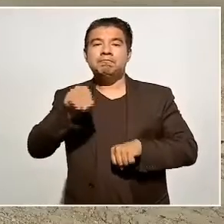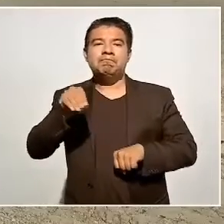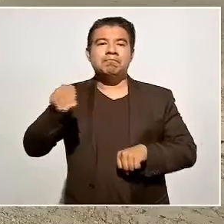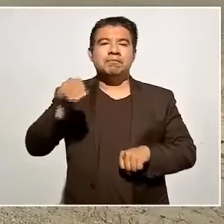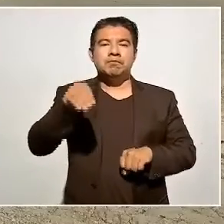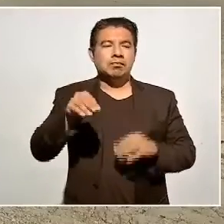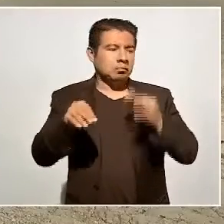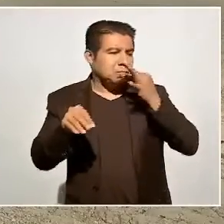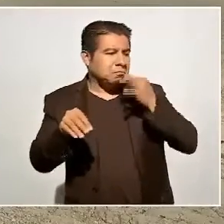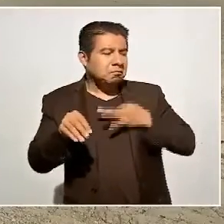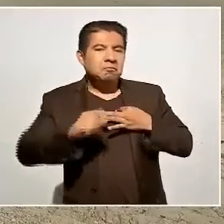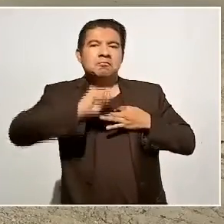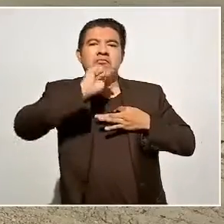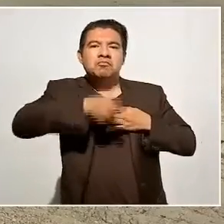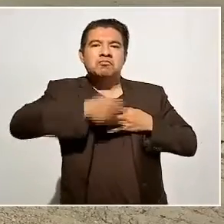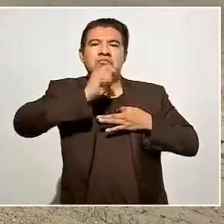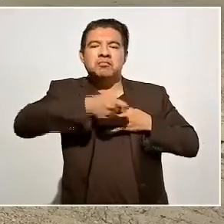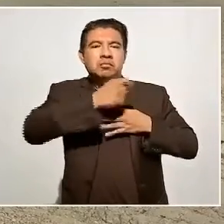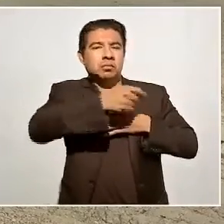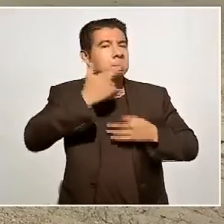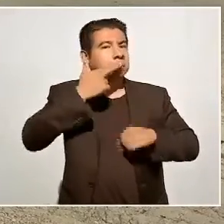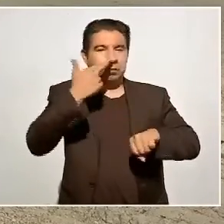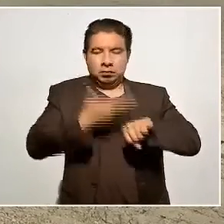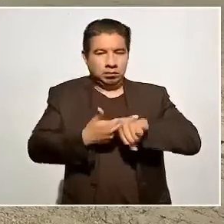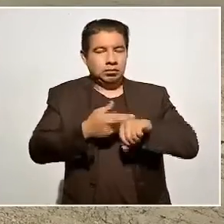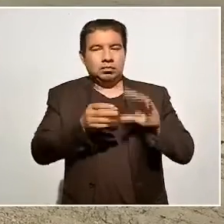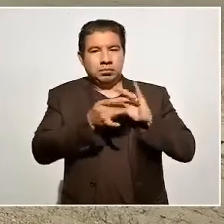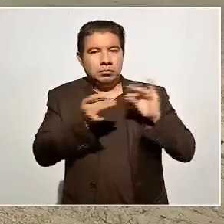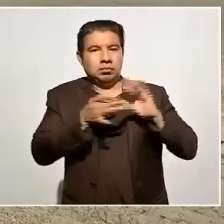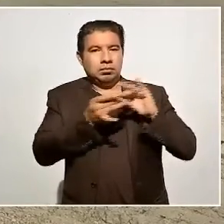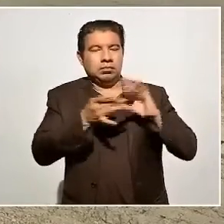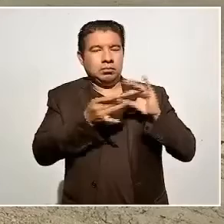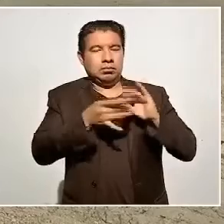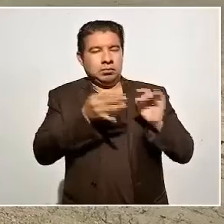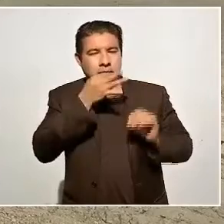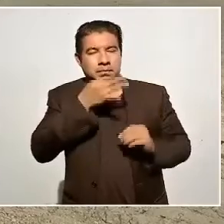me informa de cómo va el avance.